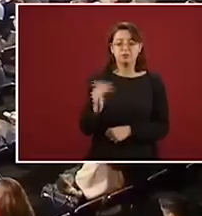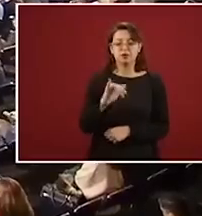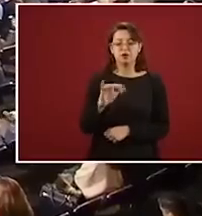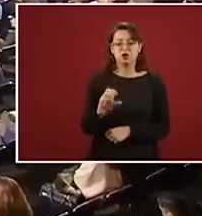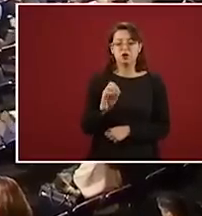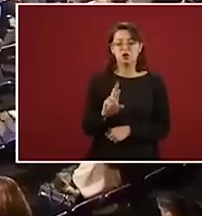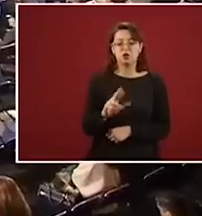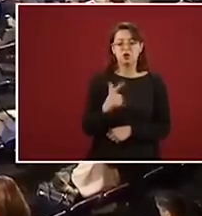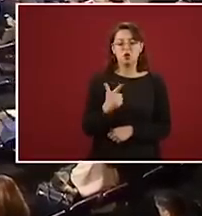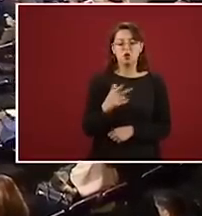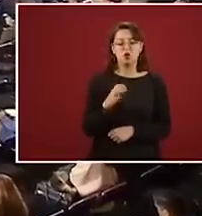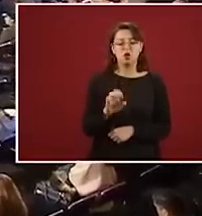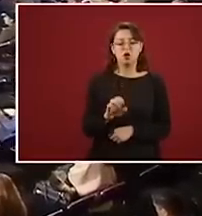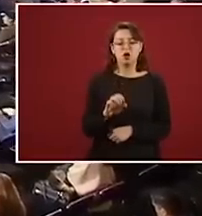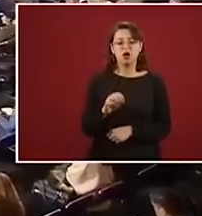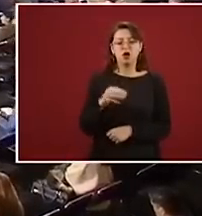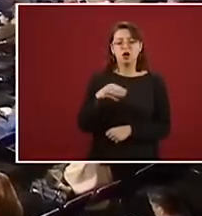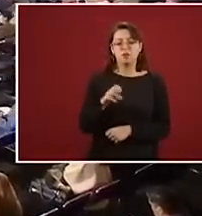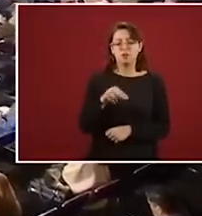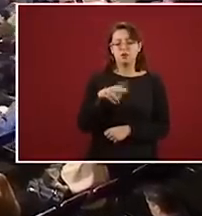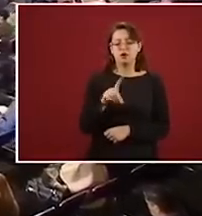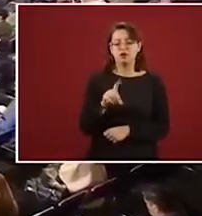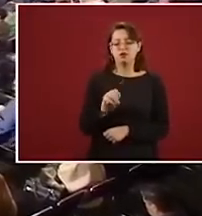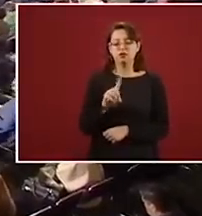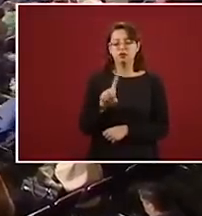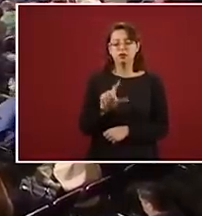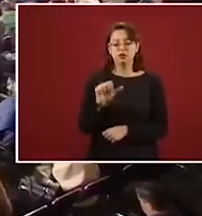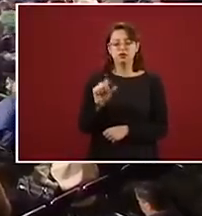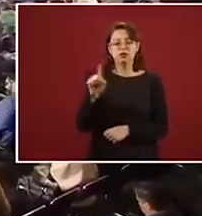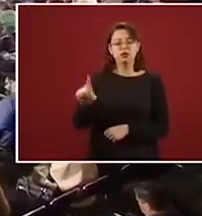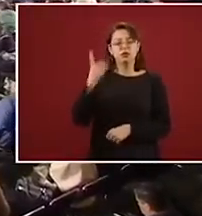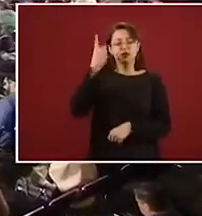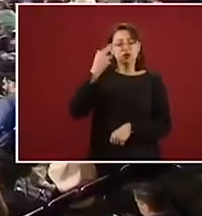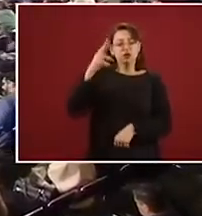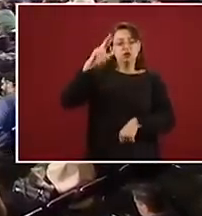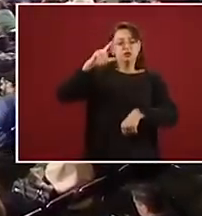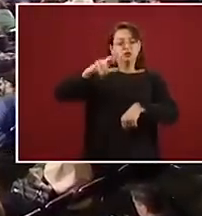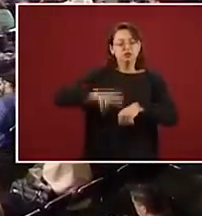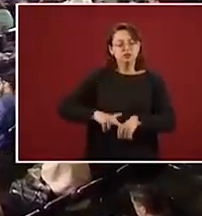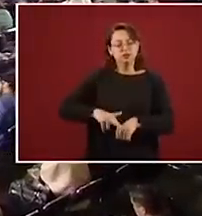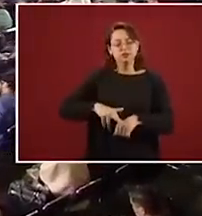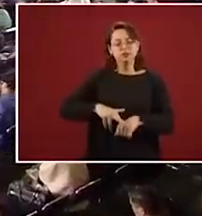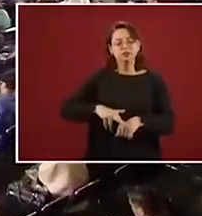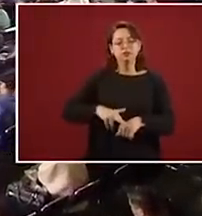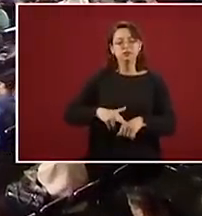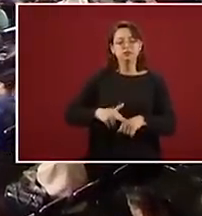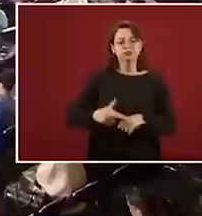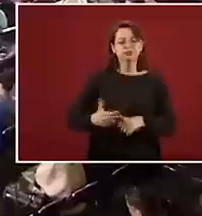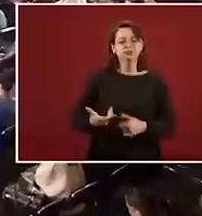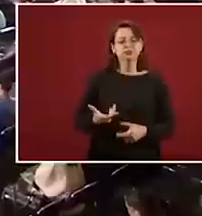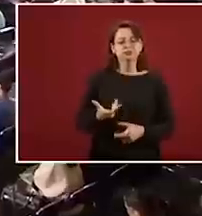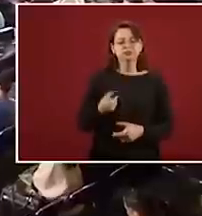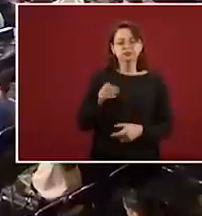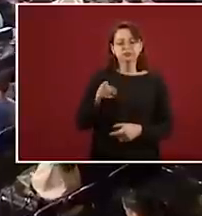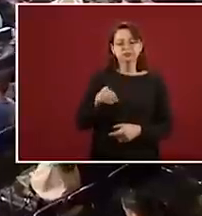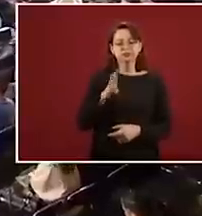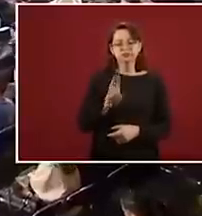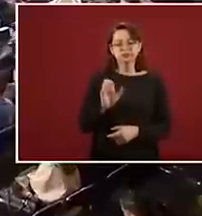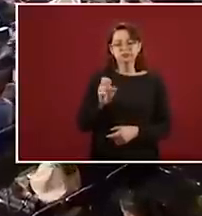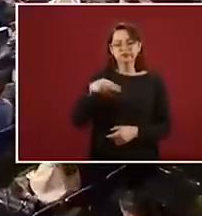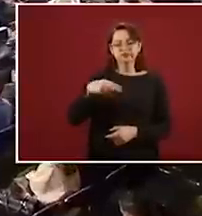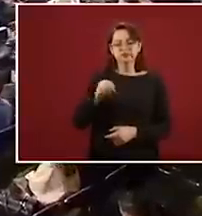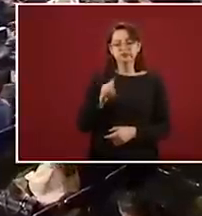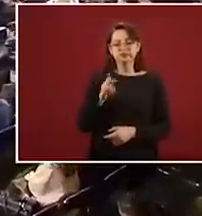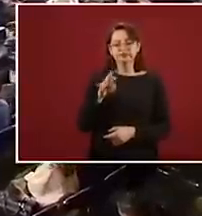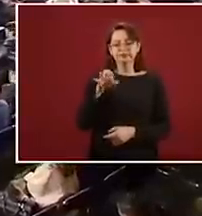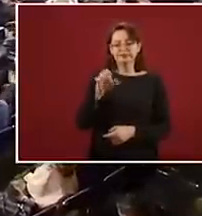Jorge Mendoza, director general de Banobras, que ha estado a cargo de todo este proceso. ¿Por qué Banobras?